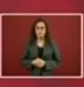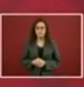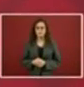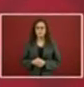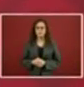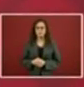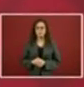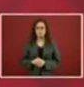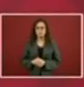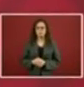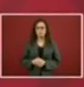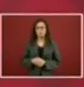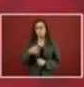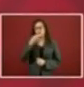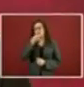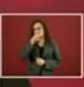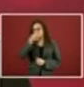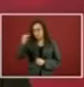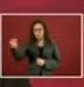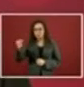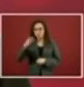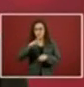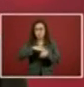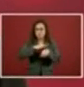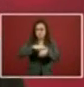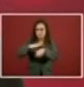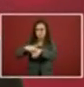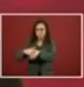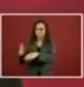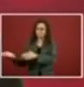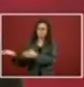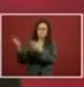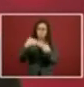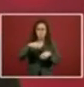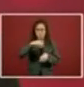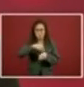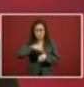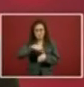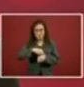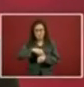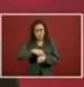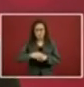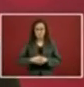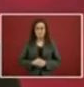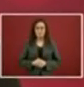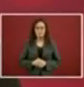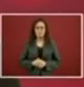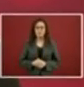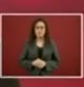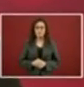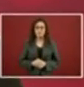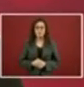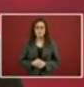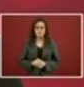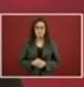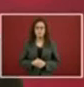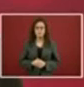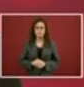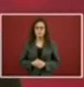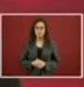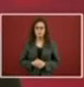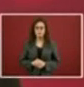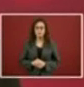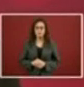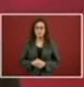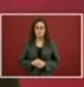actividad político-económica nos va a permitir que conforme esto vayamos saliendo finalmente todos juntos de esta situación, bueno, se puedan